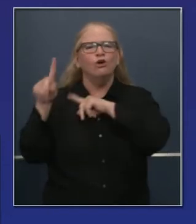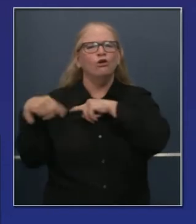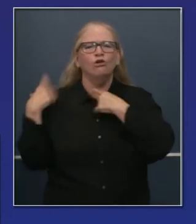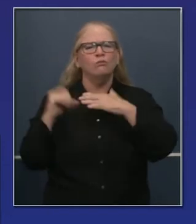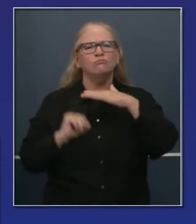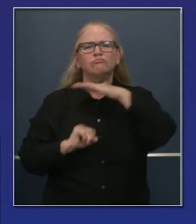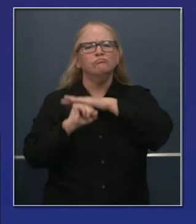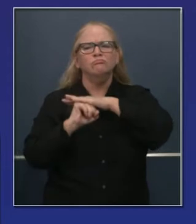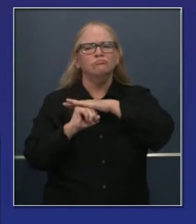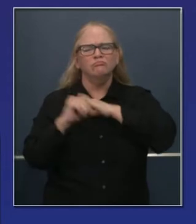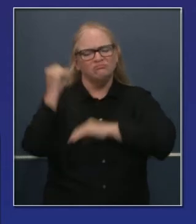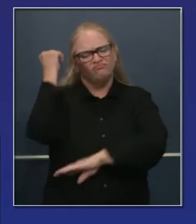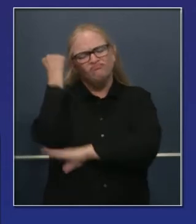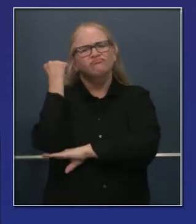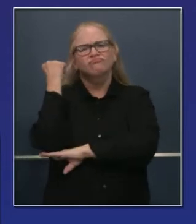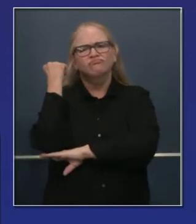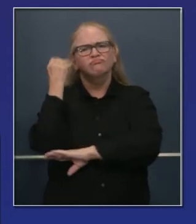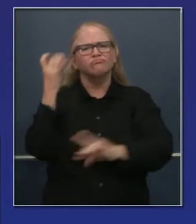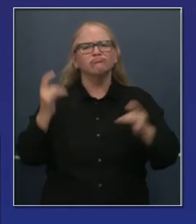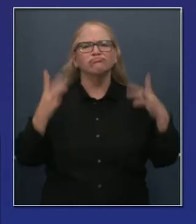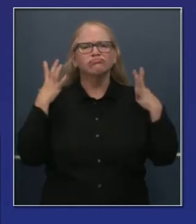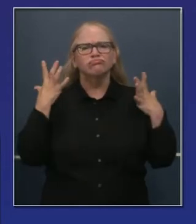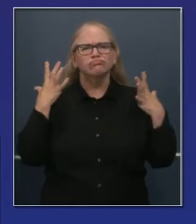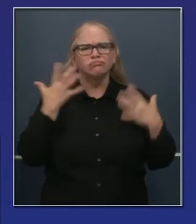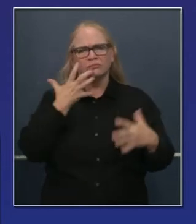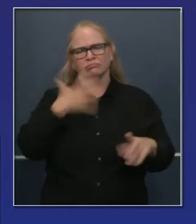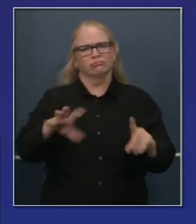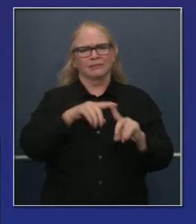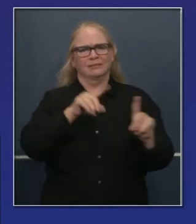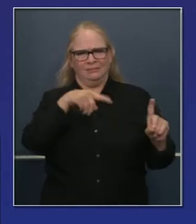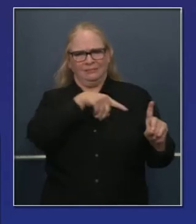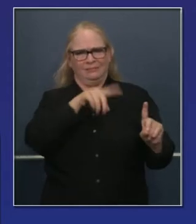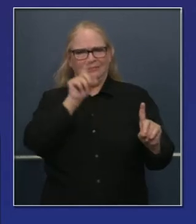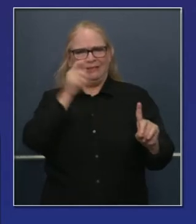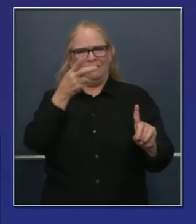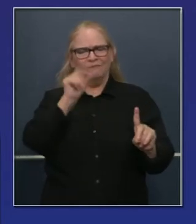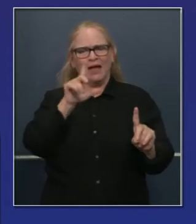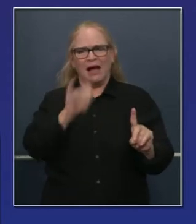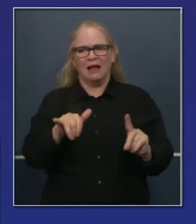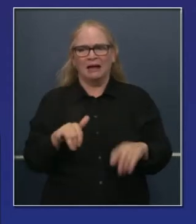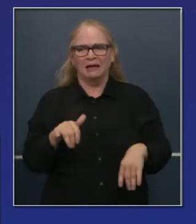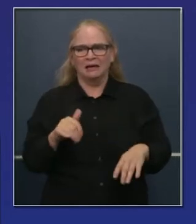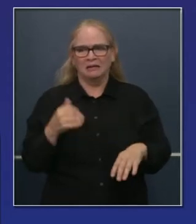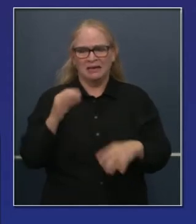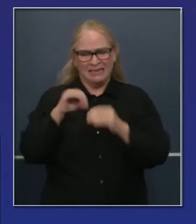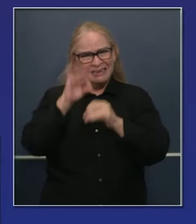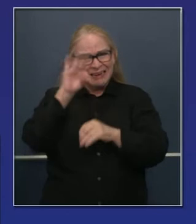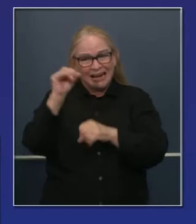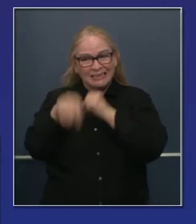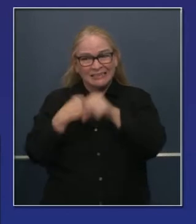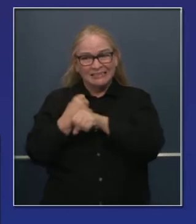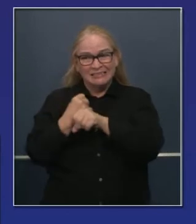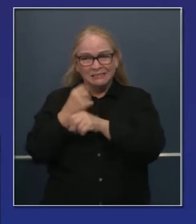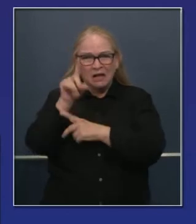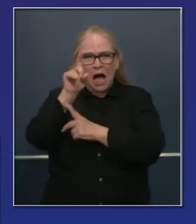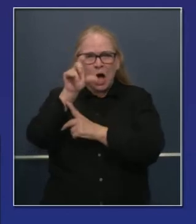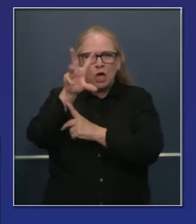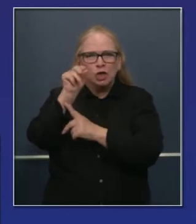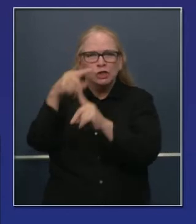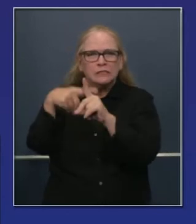la historia moderna algunos dicen que por lo menos en los últimos 90 años pero si me entienden